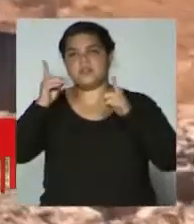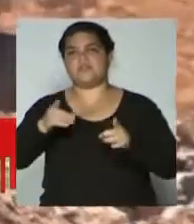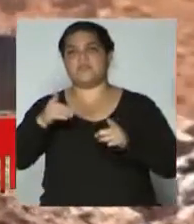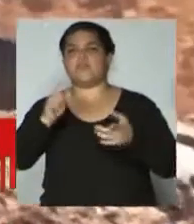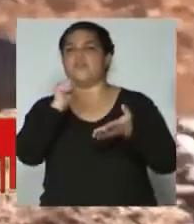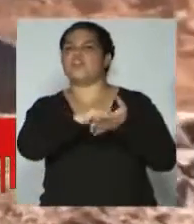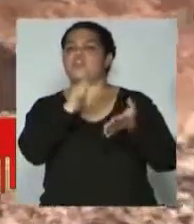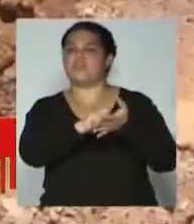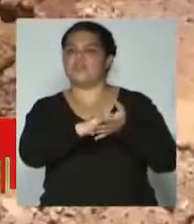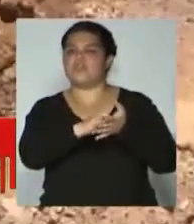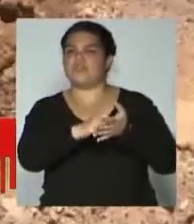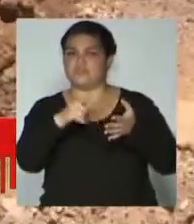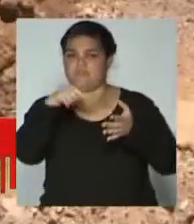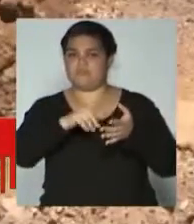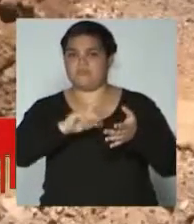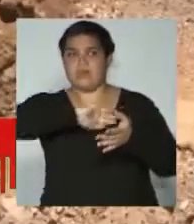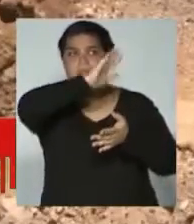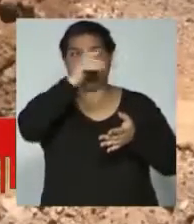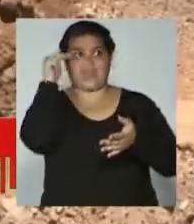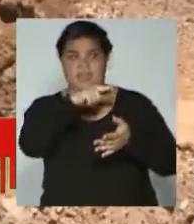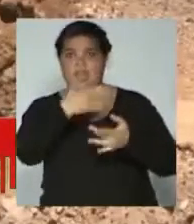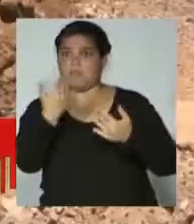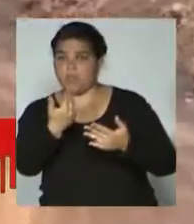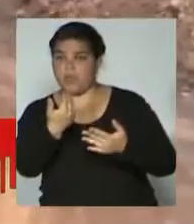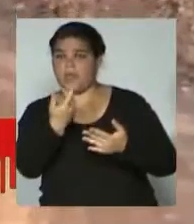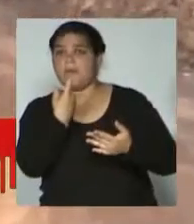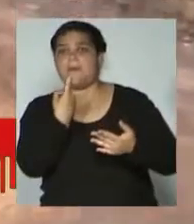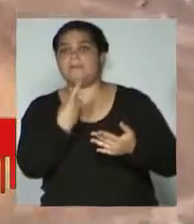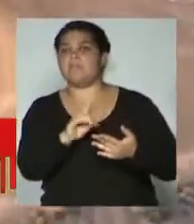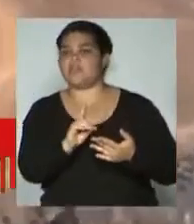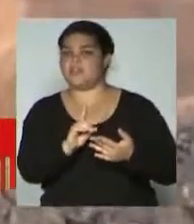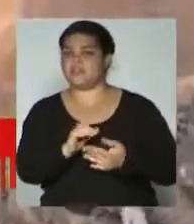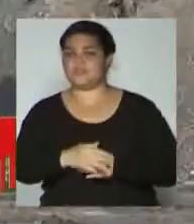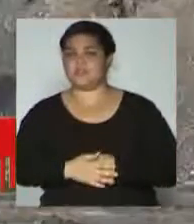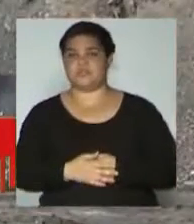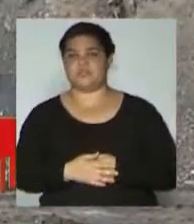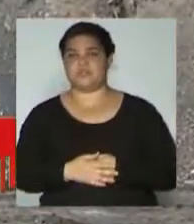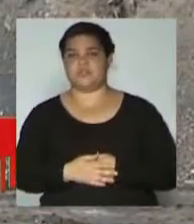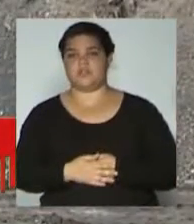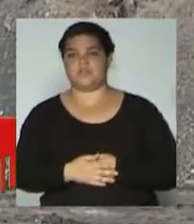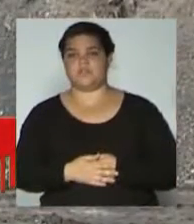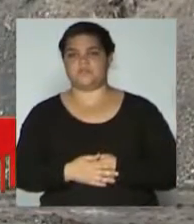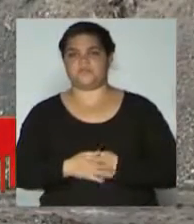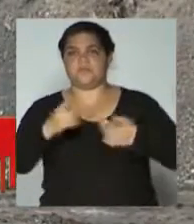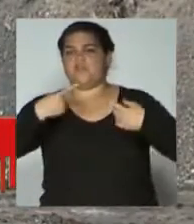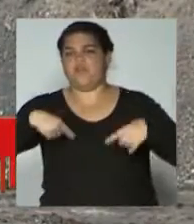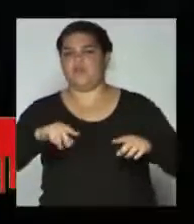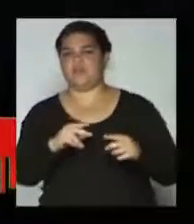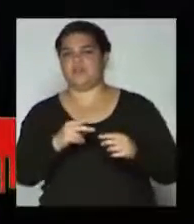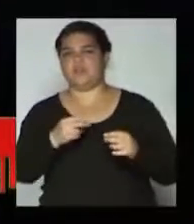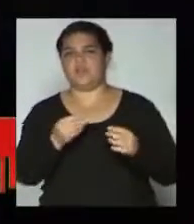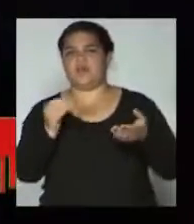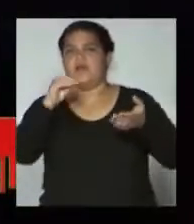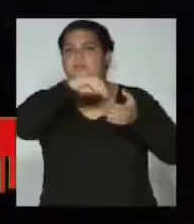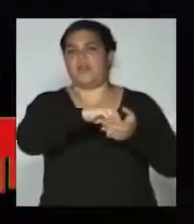roca en la alta montaña, pero de ninguna manera las actividades de agregado de valor, de las